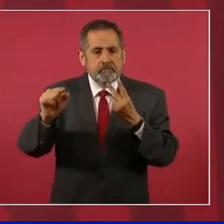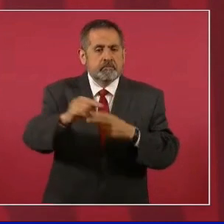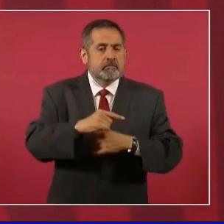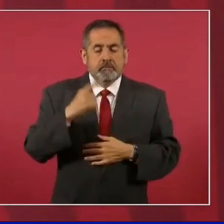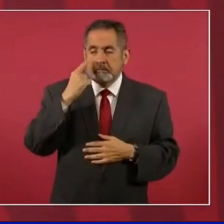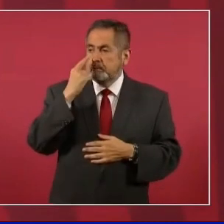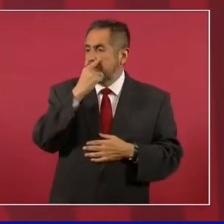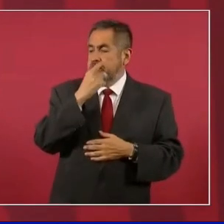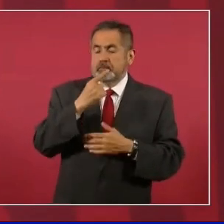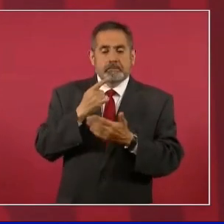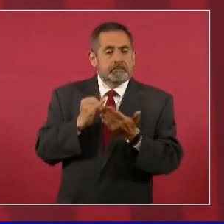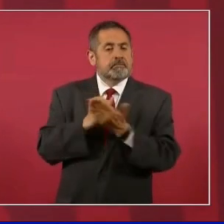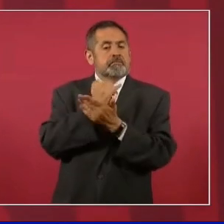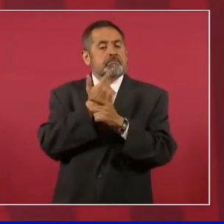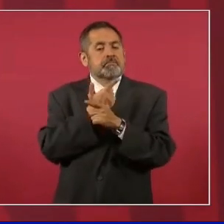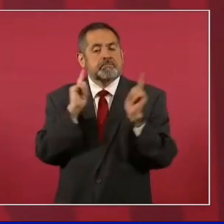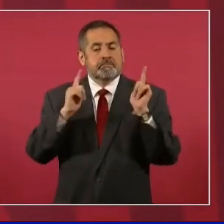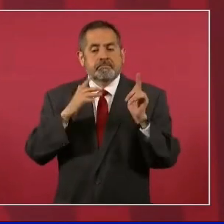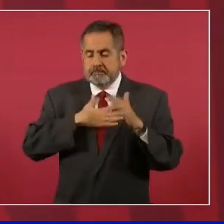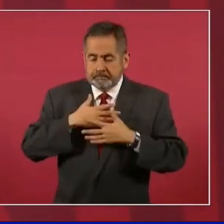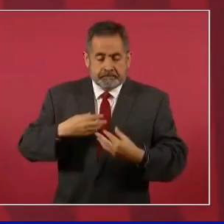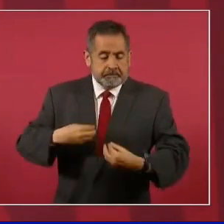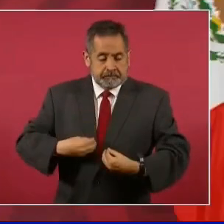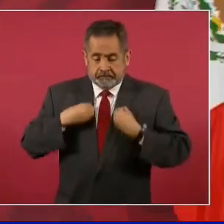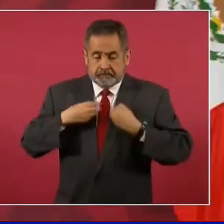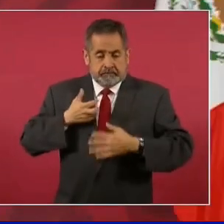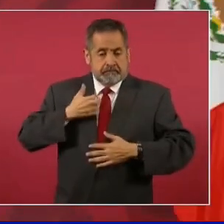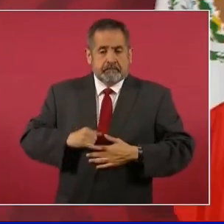Democracia como forma de vida,